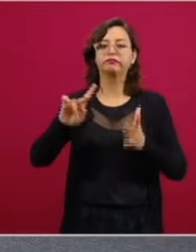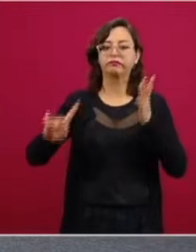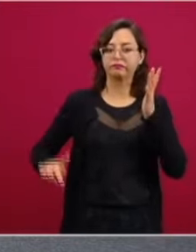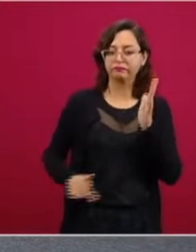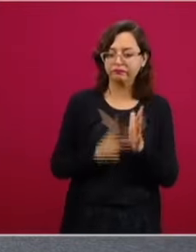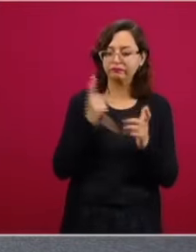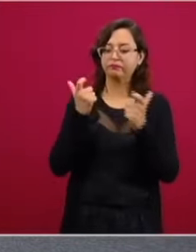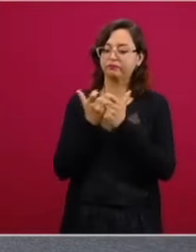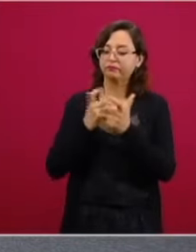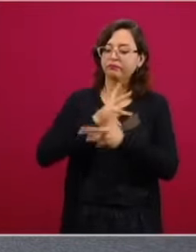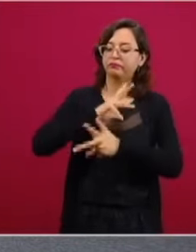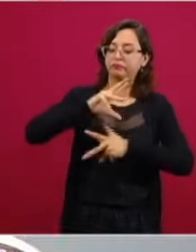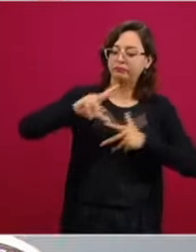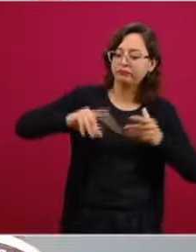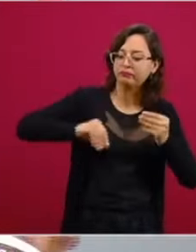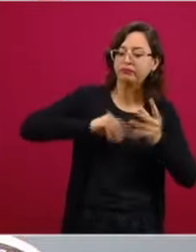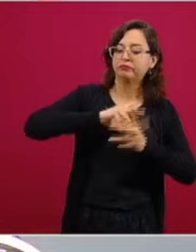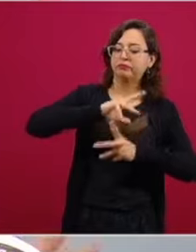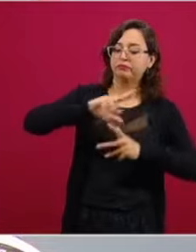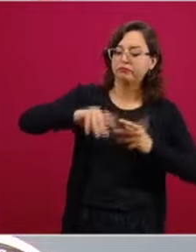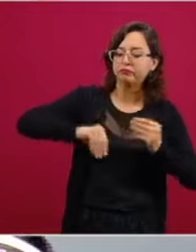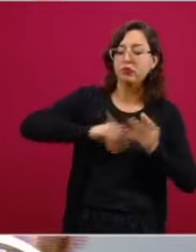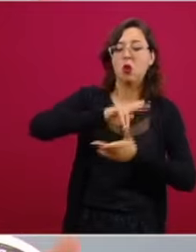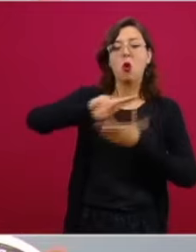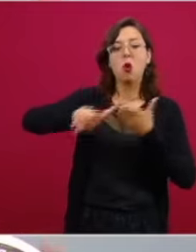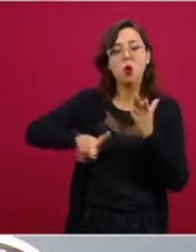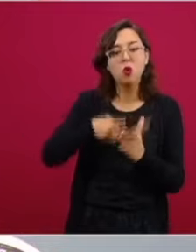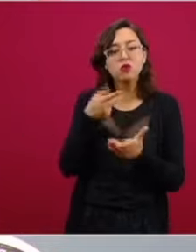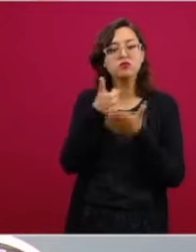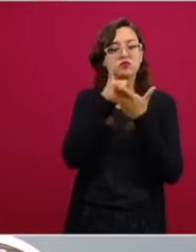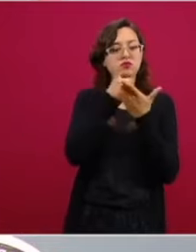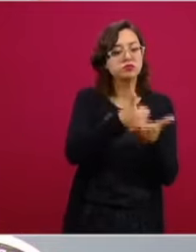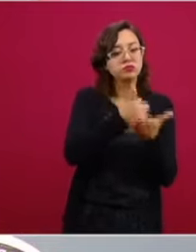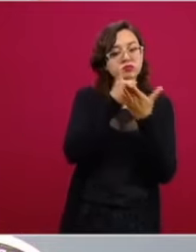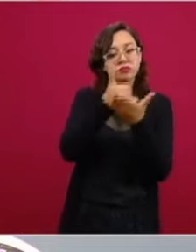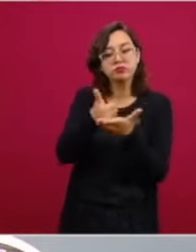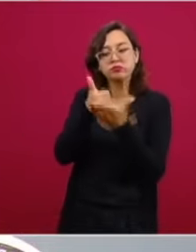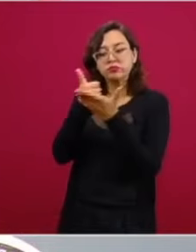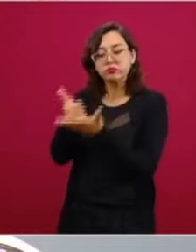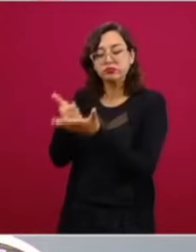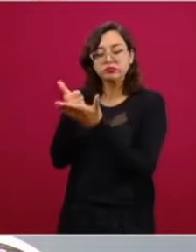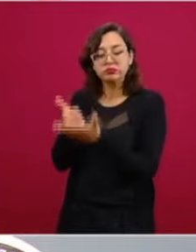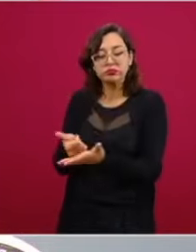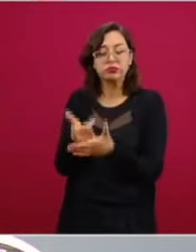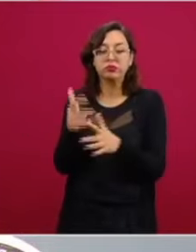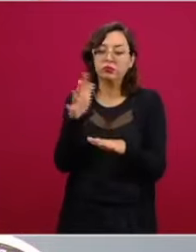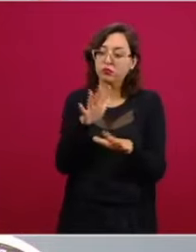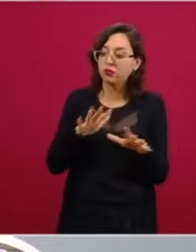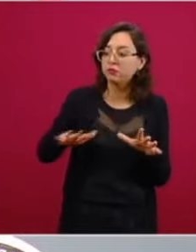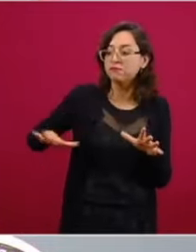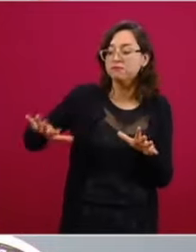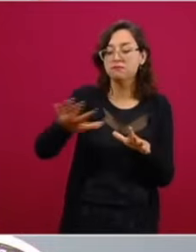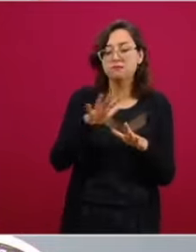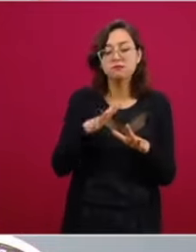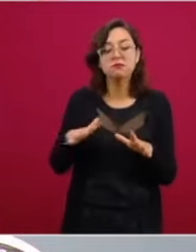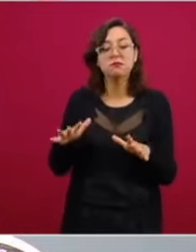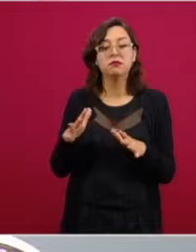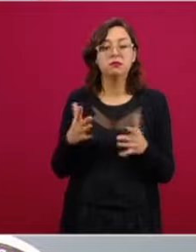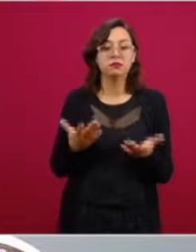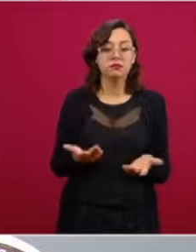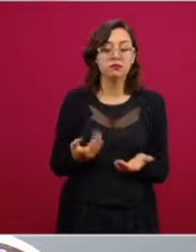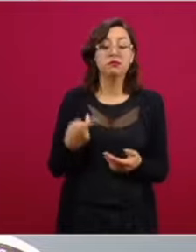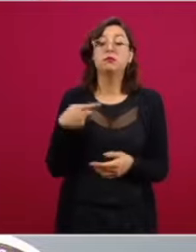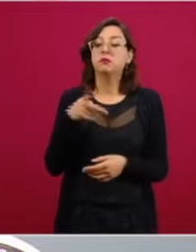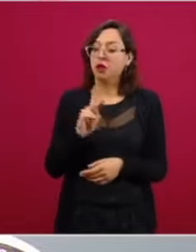recupere o se ayude a recuperar la vida pública incluyendo la economía y la sociedad mientras